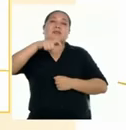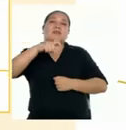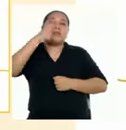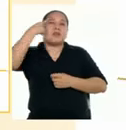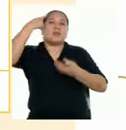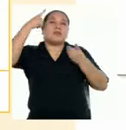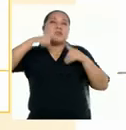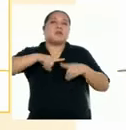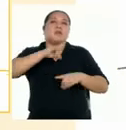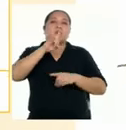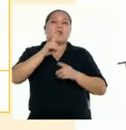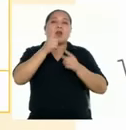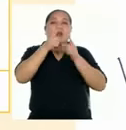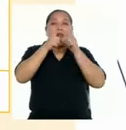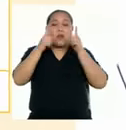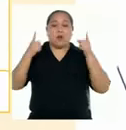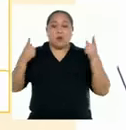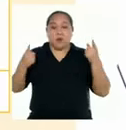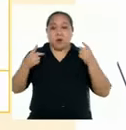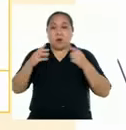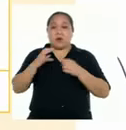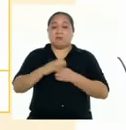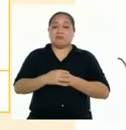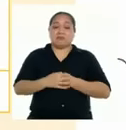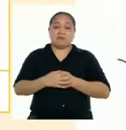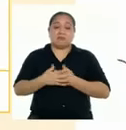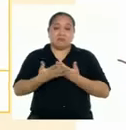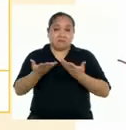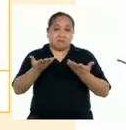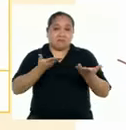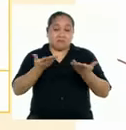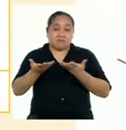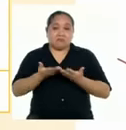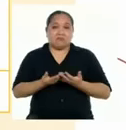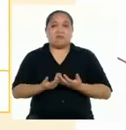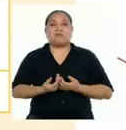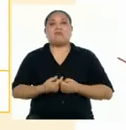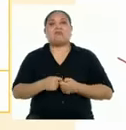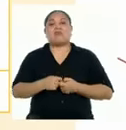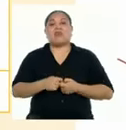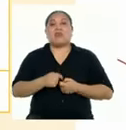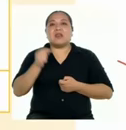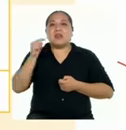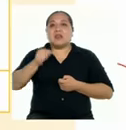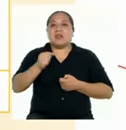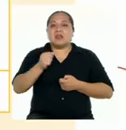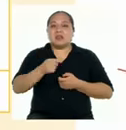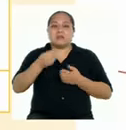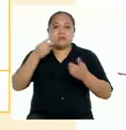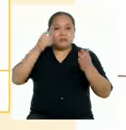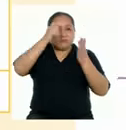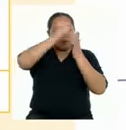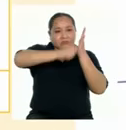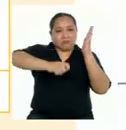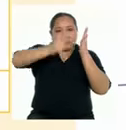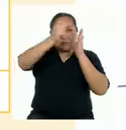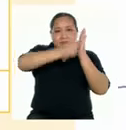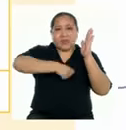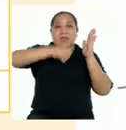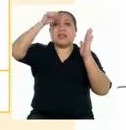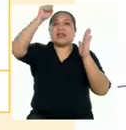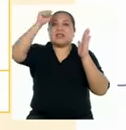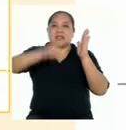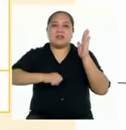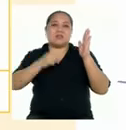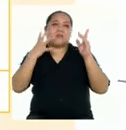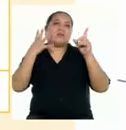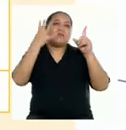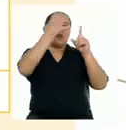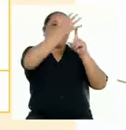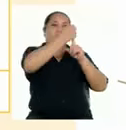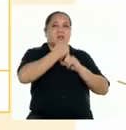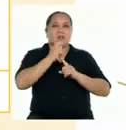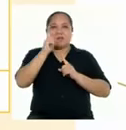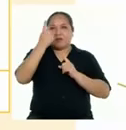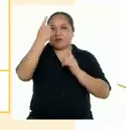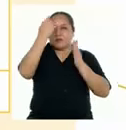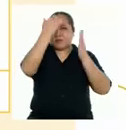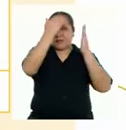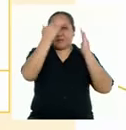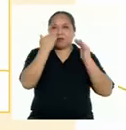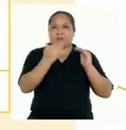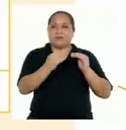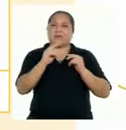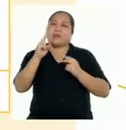coloquial, que además es coherente con un texto de opinión personal. Por eso voy a marcar que sí logré el primer criterio. Pasemos